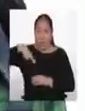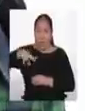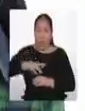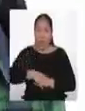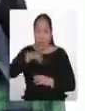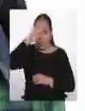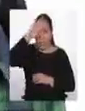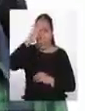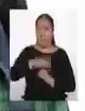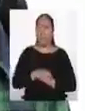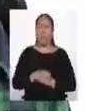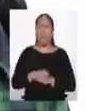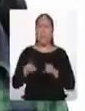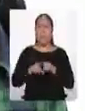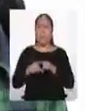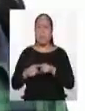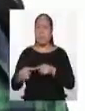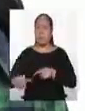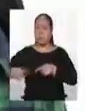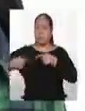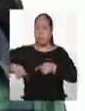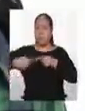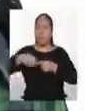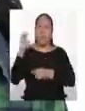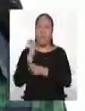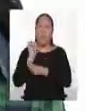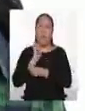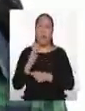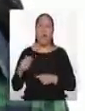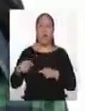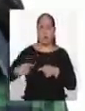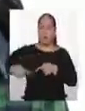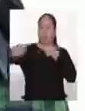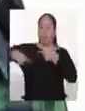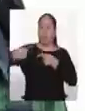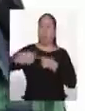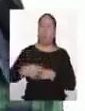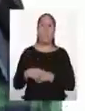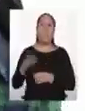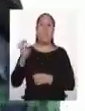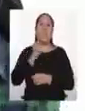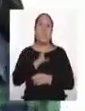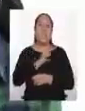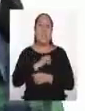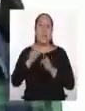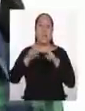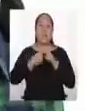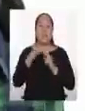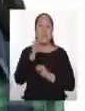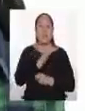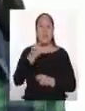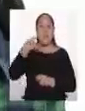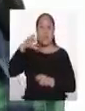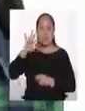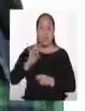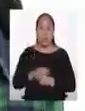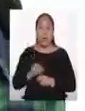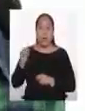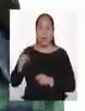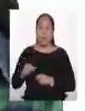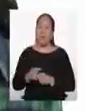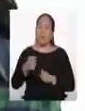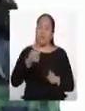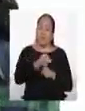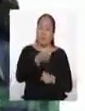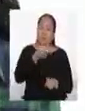con nuestros países vecinos como Ecuador y Chile, iniciados en el siglo XIX. Estos afectaron la vida